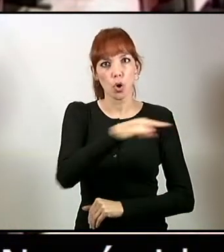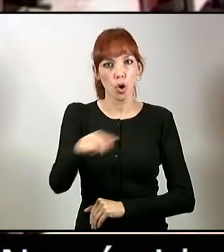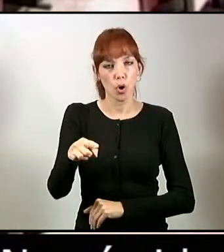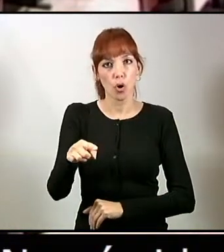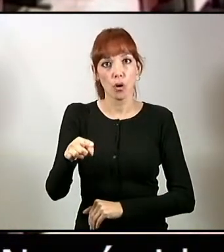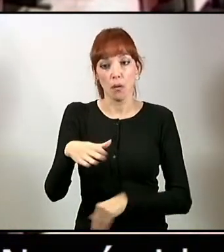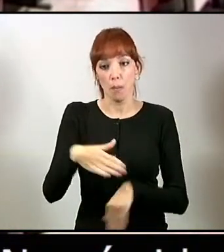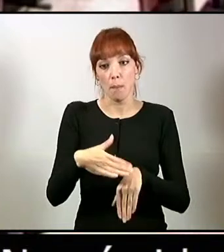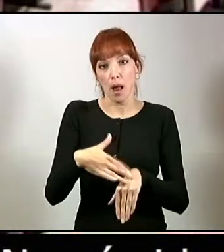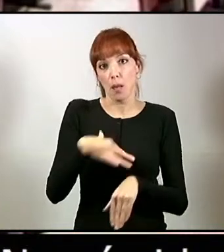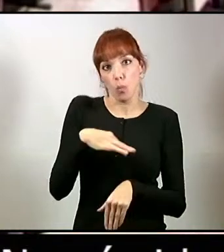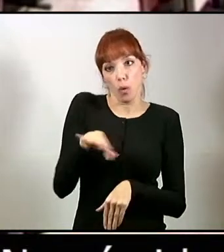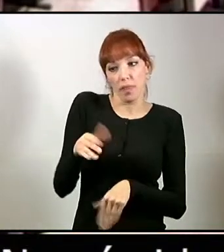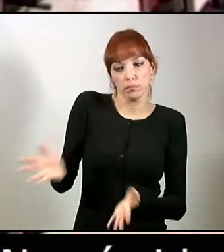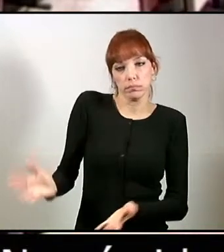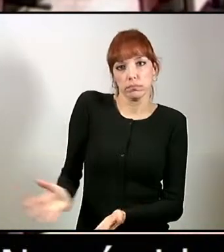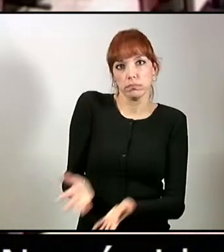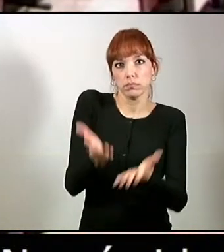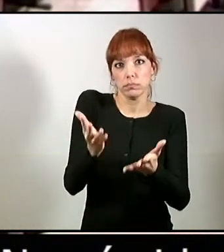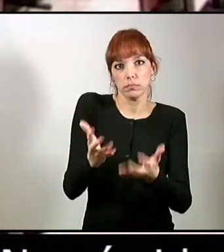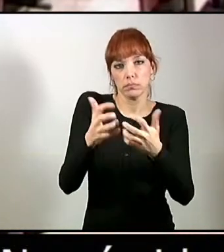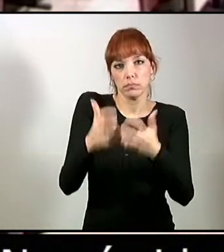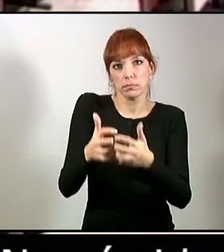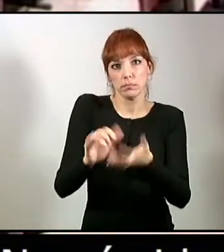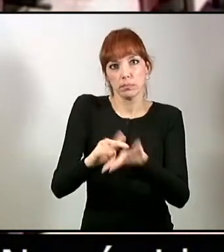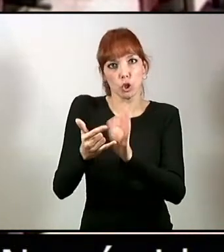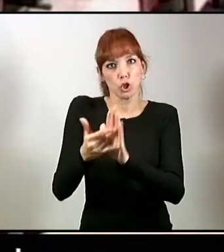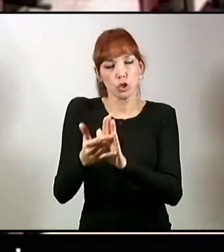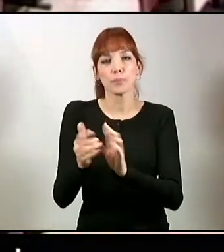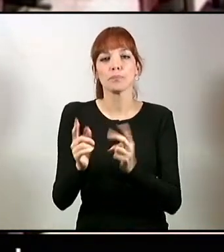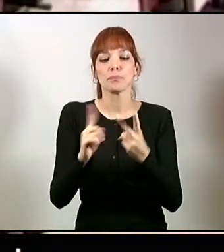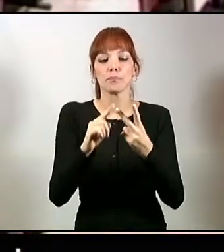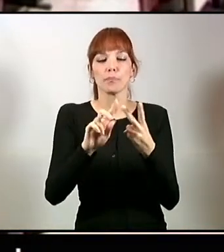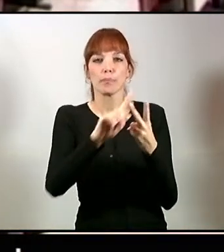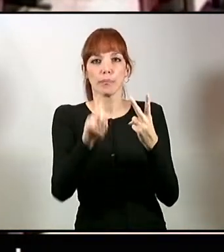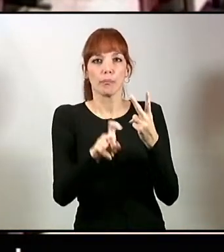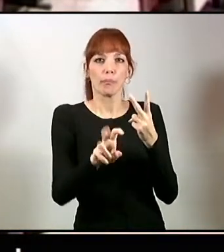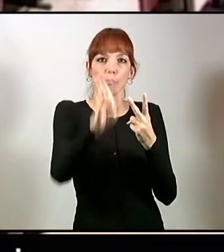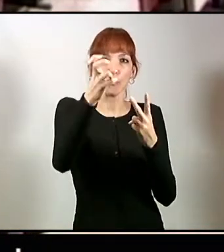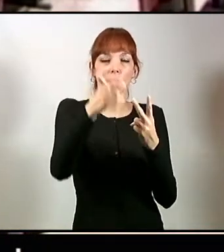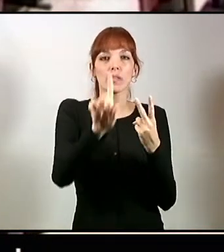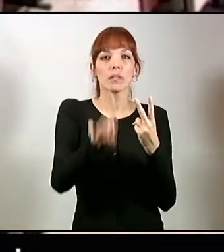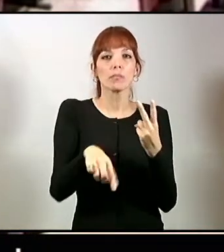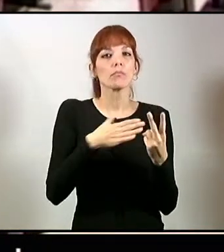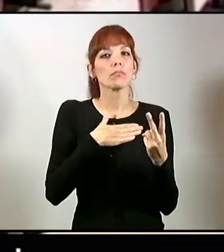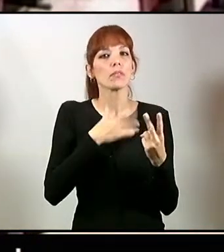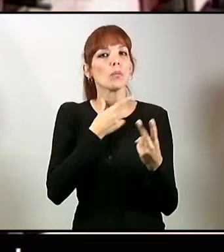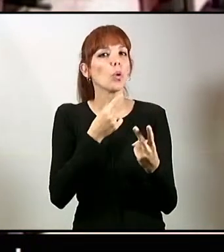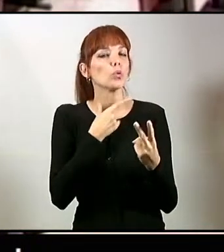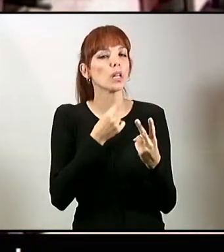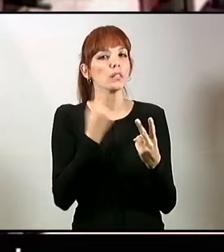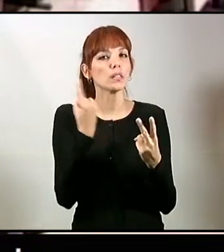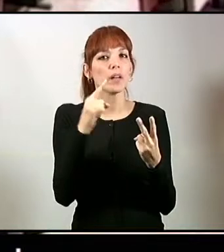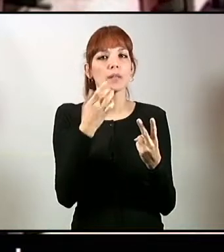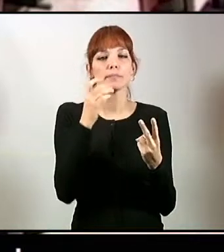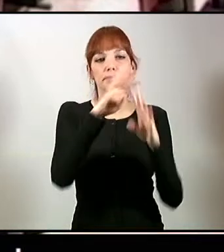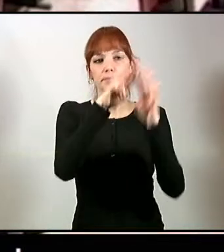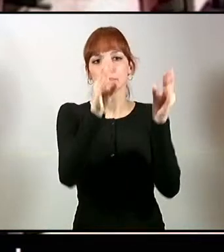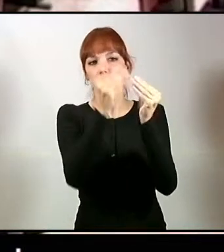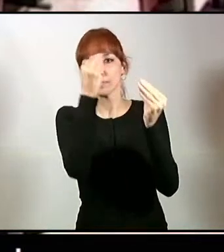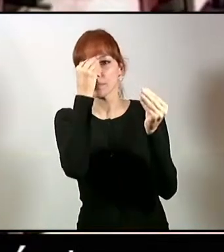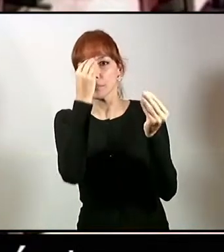prorrogado para la viabilidad del proyecto. Y de otro lado, también me gustaría pues tener una